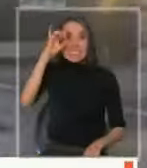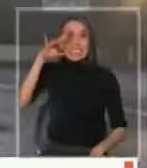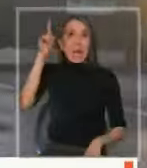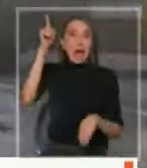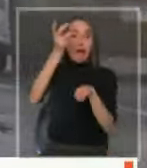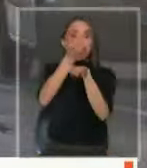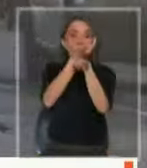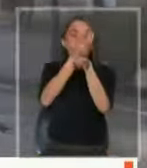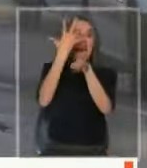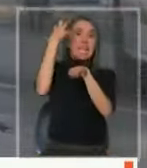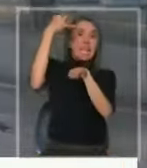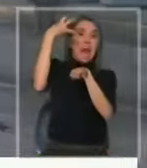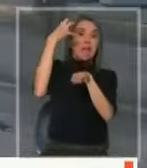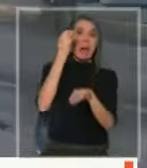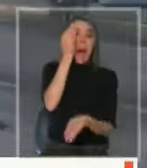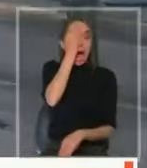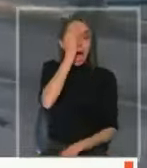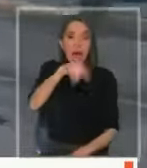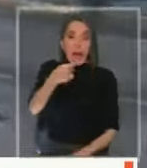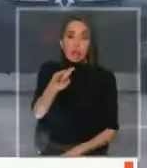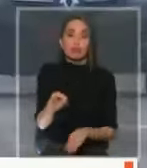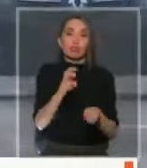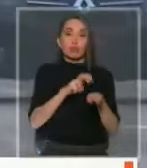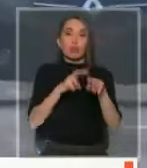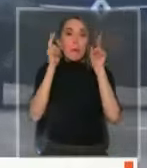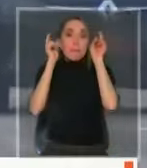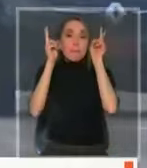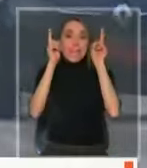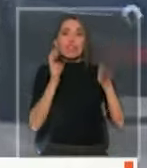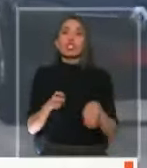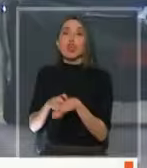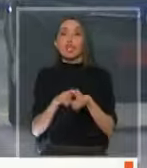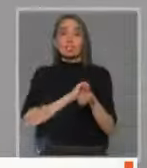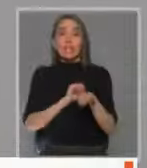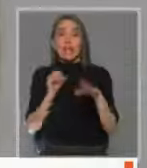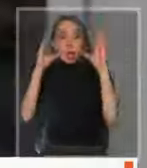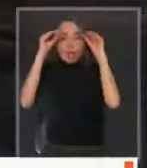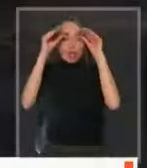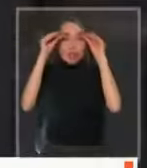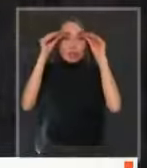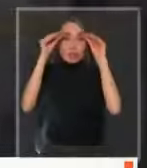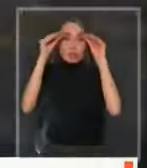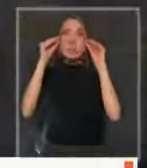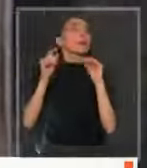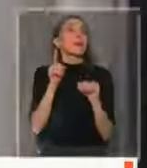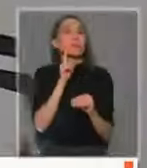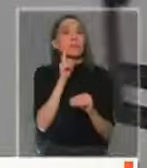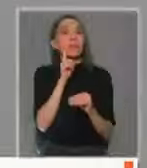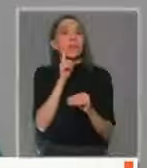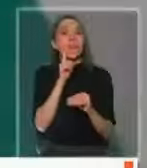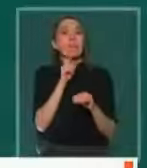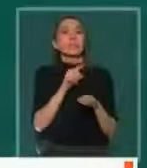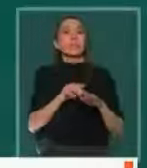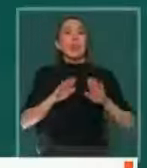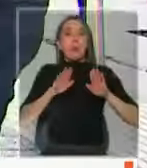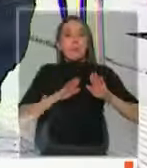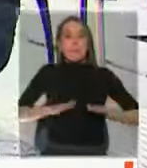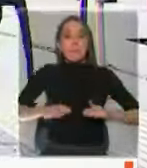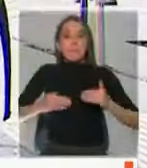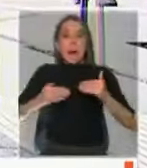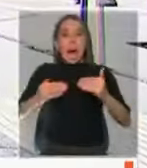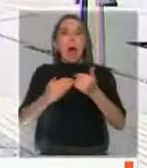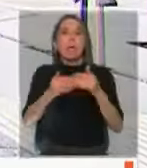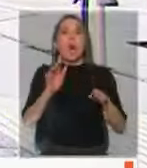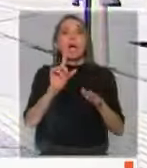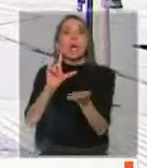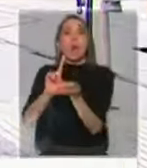pasar. También desde agosto, quienes viajen en micro por Santiago durante la noche tendrán un sistema de paradas más flexibles, pidiendo